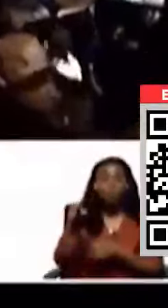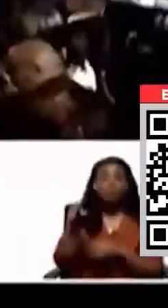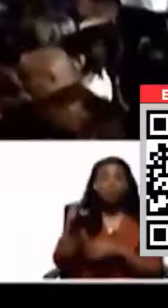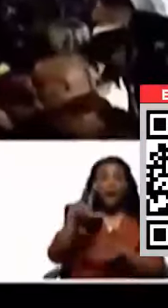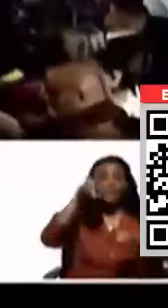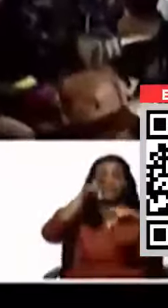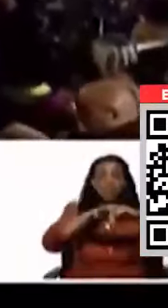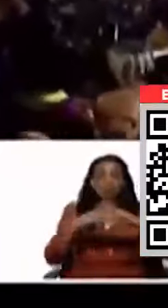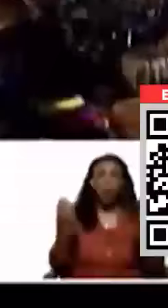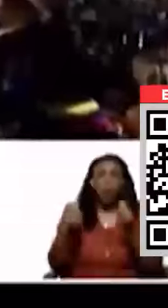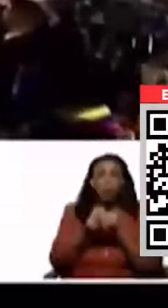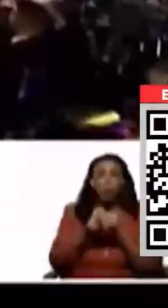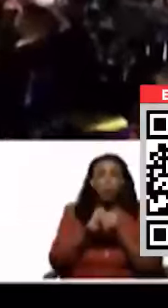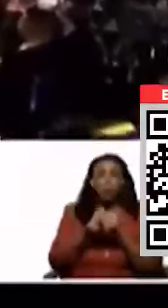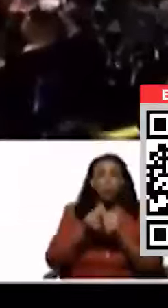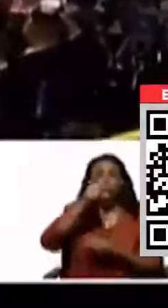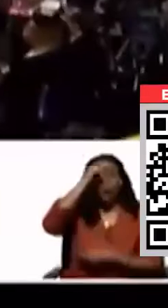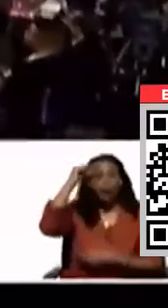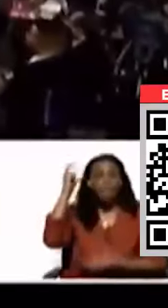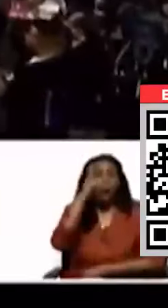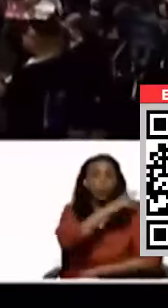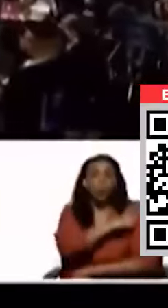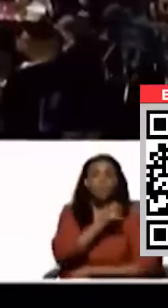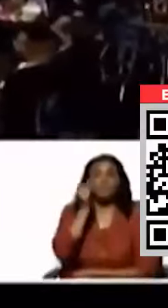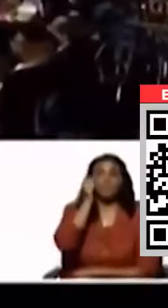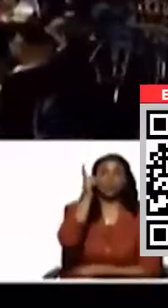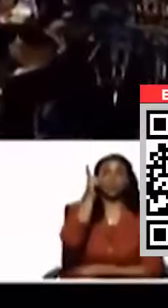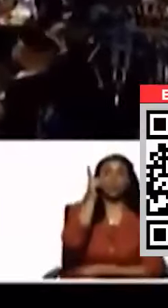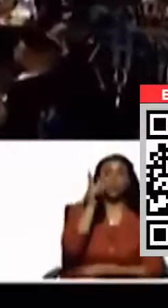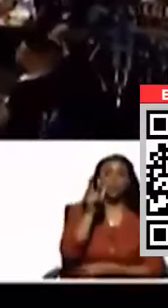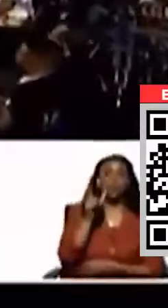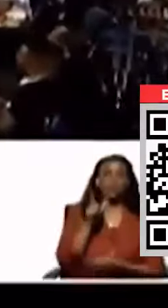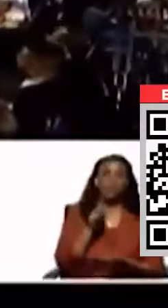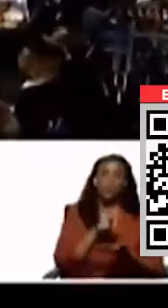Ahí sentado al lado del general Padrino, me sorprendió